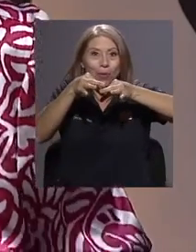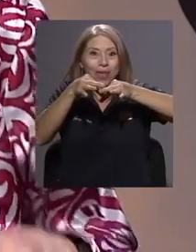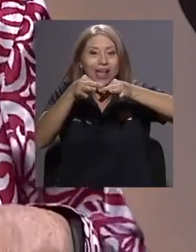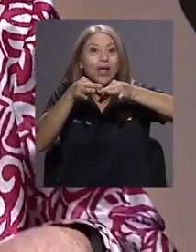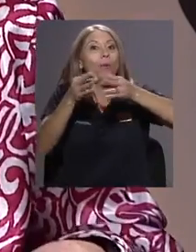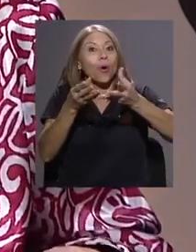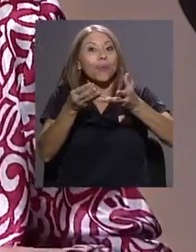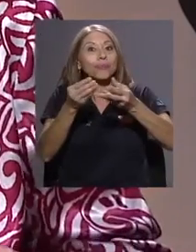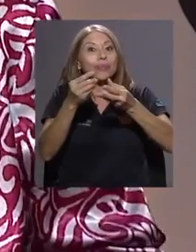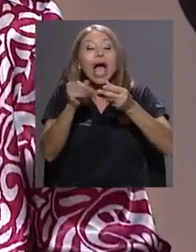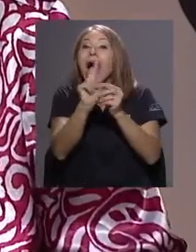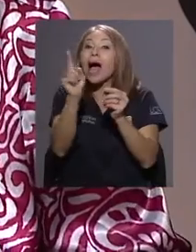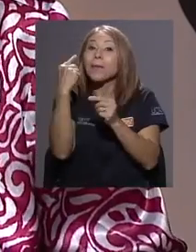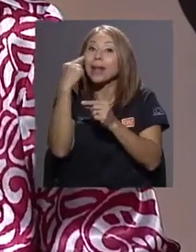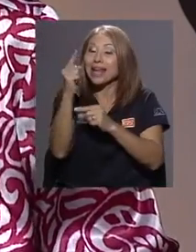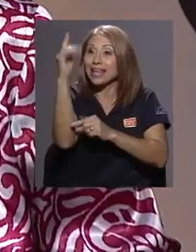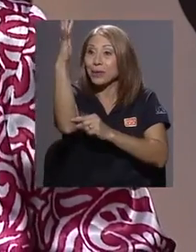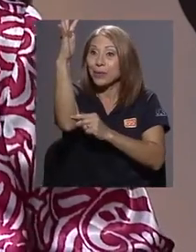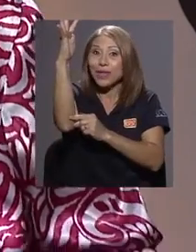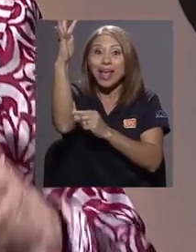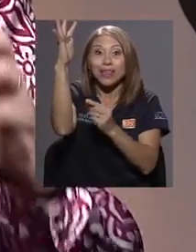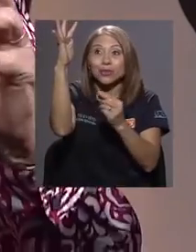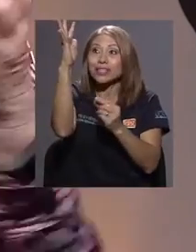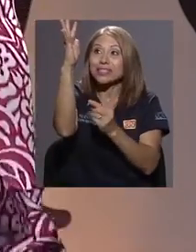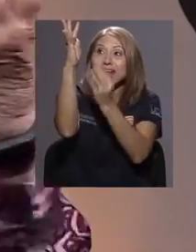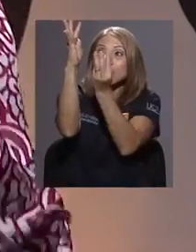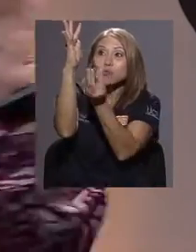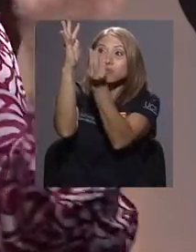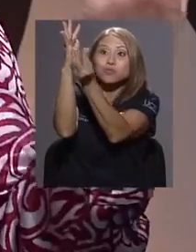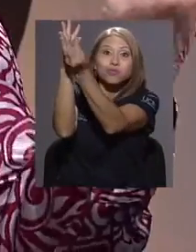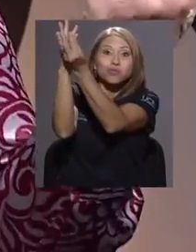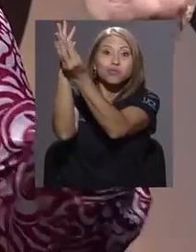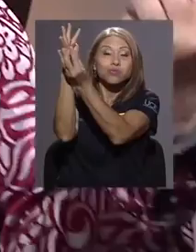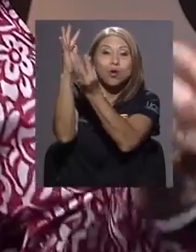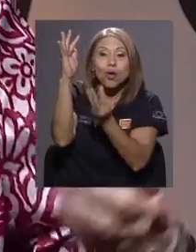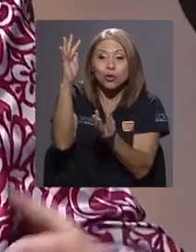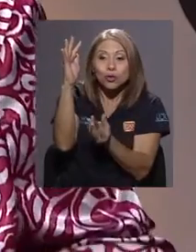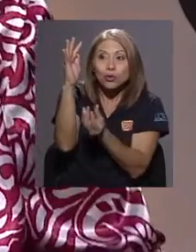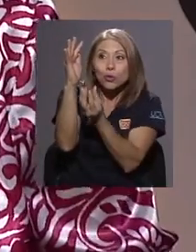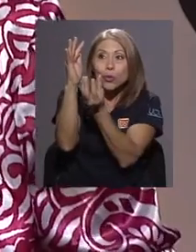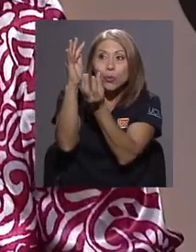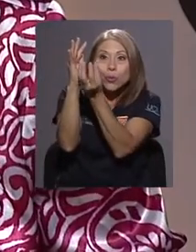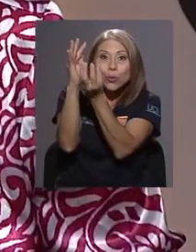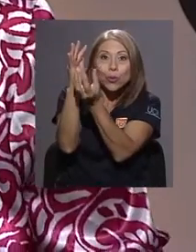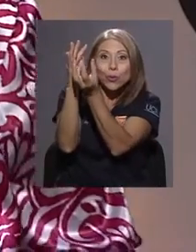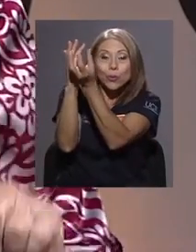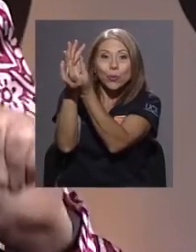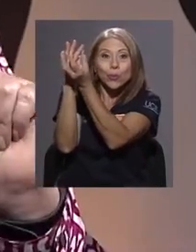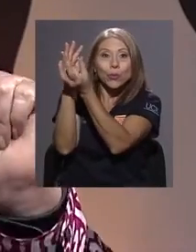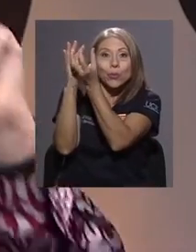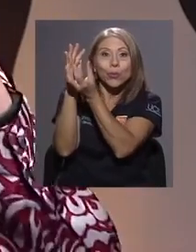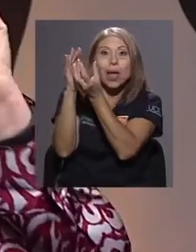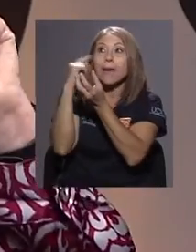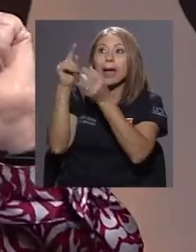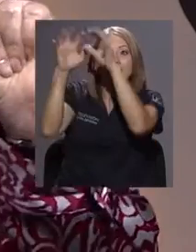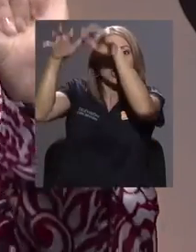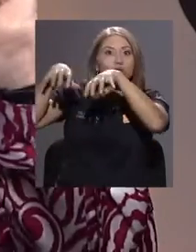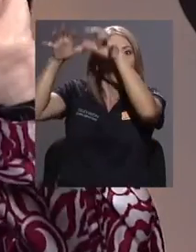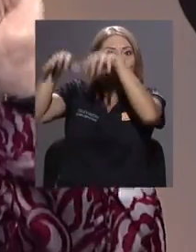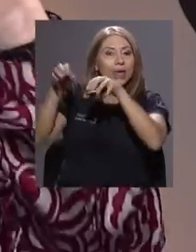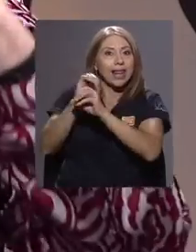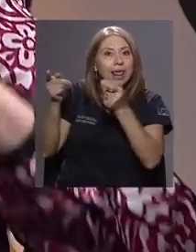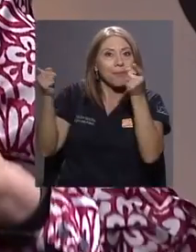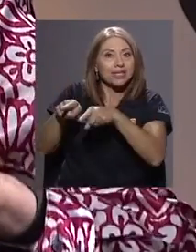no no manchar a los duraznos entonces ya y los ponía y los ponía y decían esos duraznos